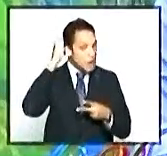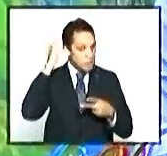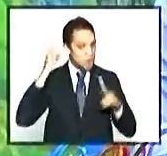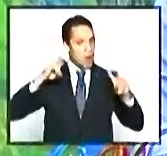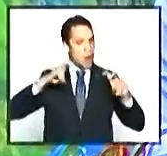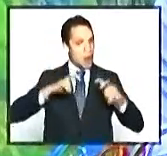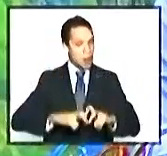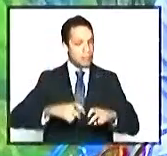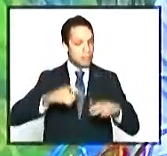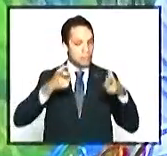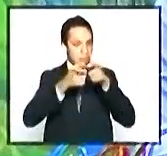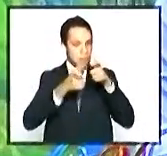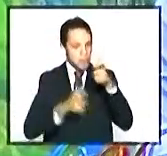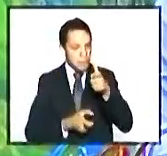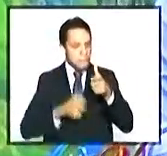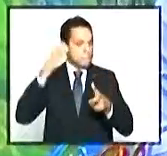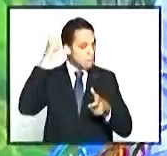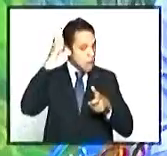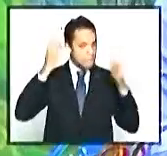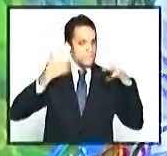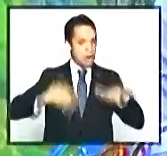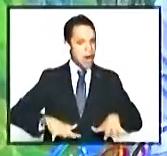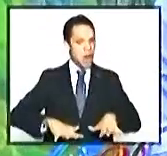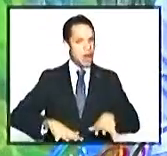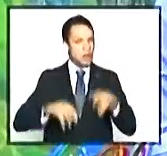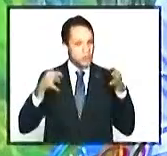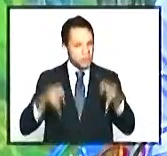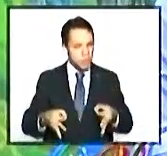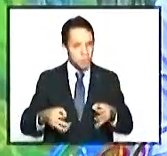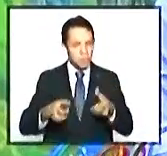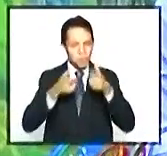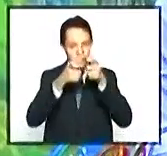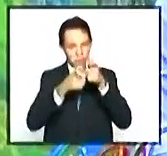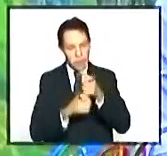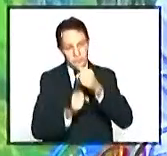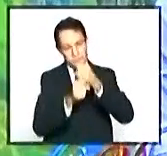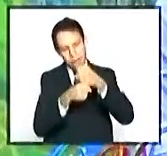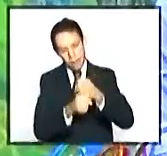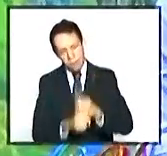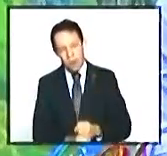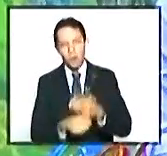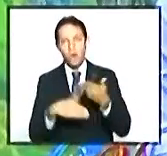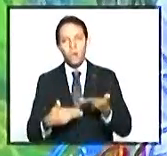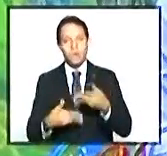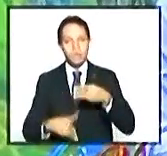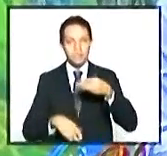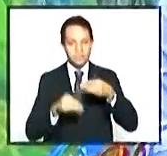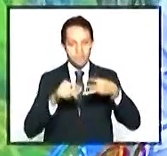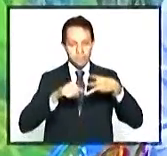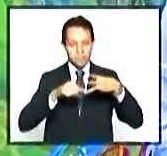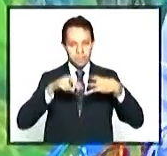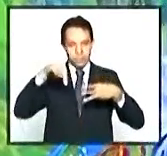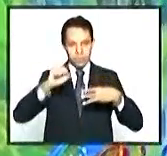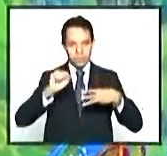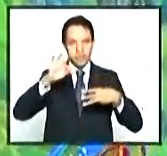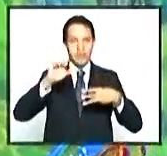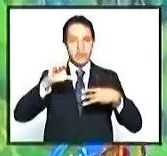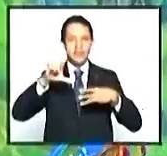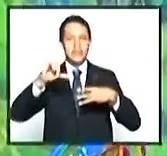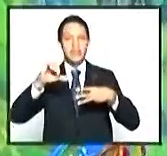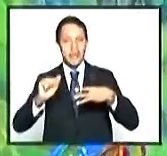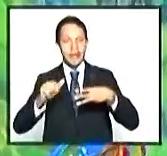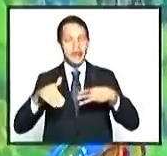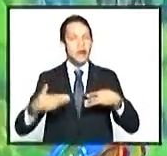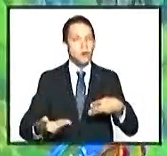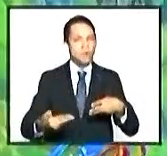la espina dorsal y sus alcances en la naturopatía, la doctora Natalia Méndez estará hablando sobre el papel